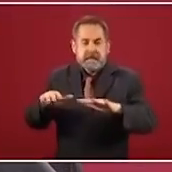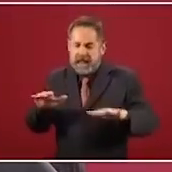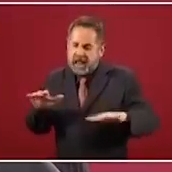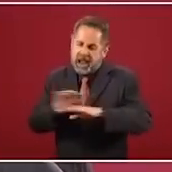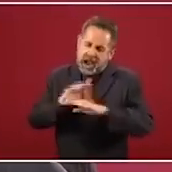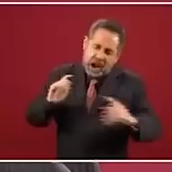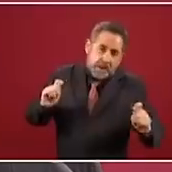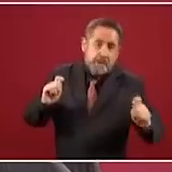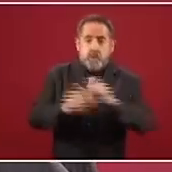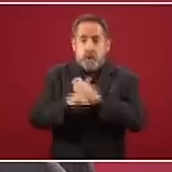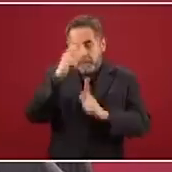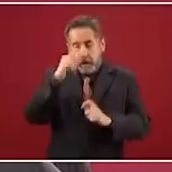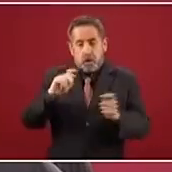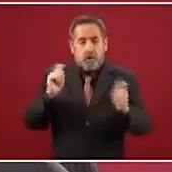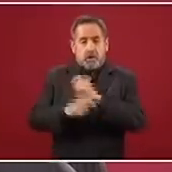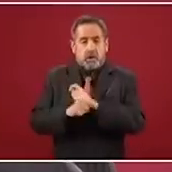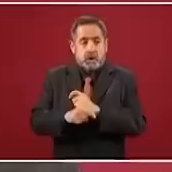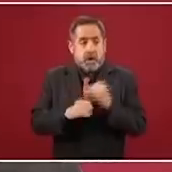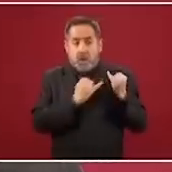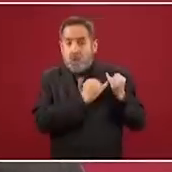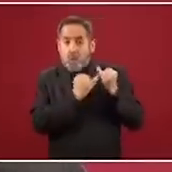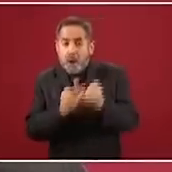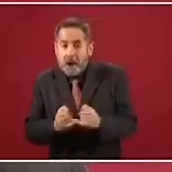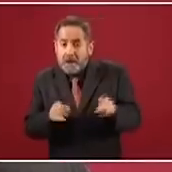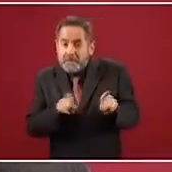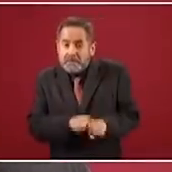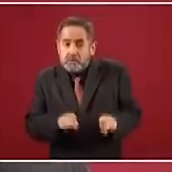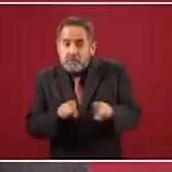México. No es más de lo mismo.